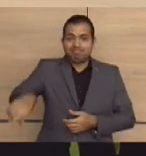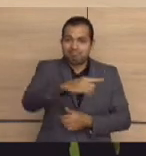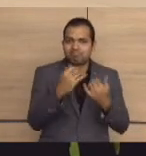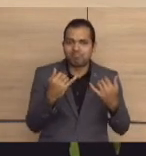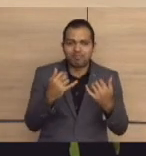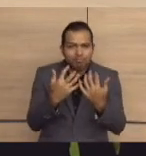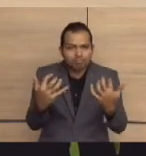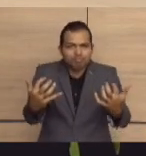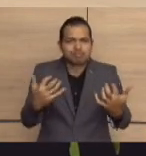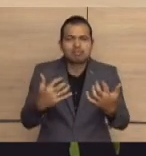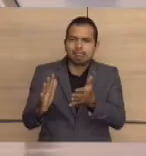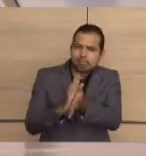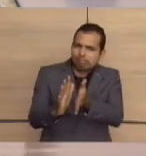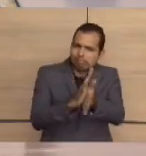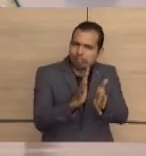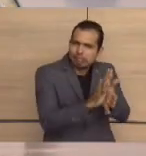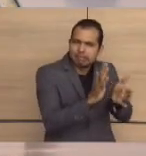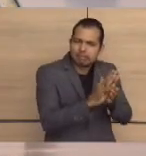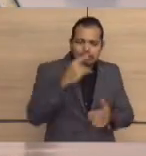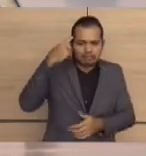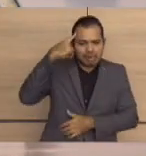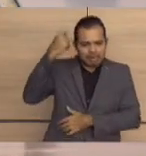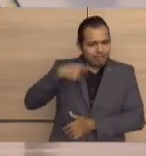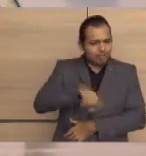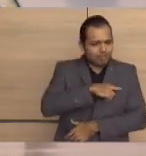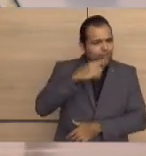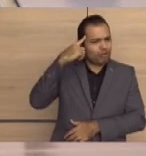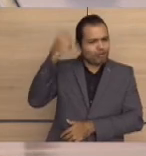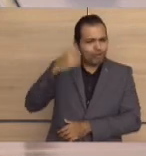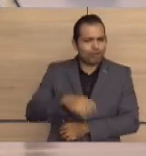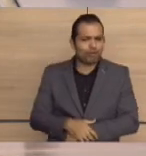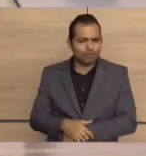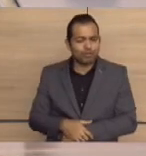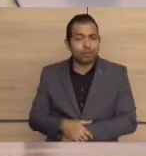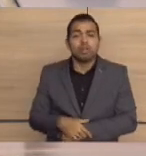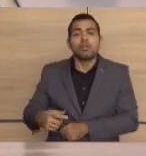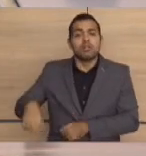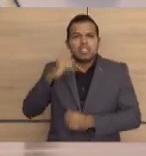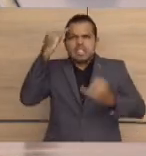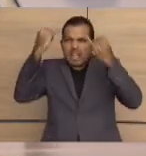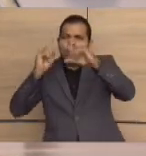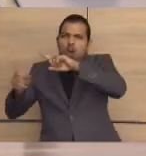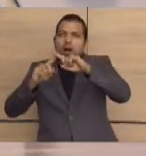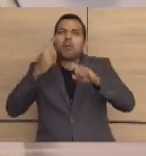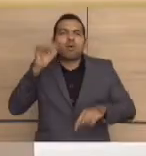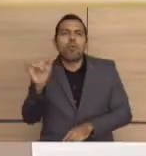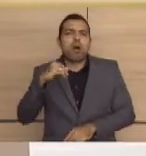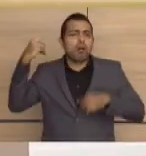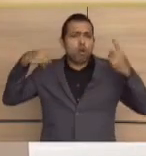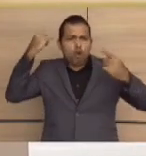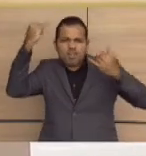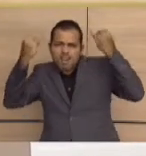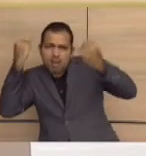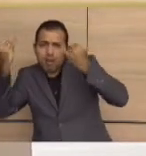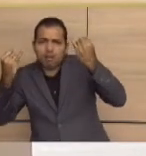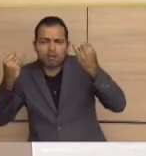dejamos bajar la euforia. En palabras del profesor, es decir, cómo normalizamos esta locura, cómo hacemos para que evidentemente todas estas